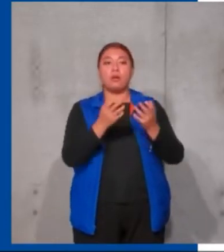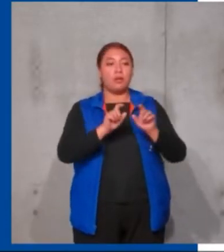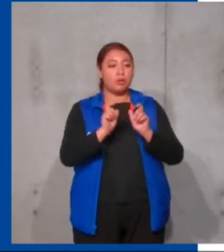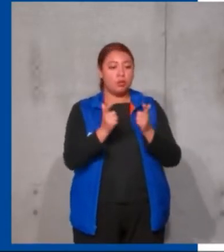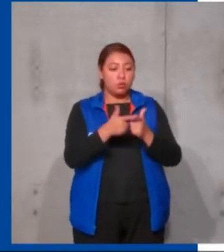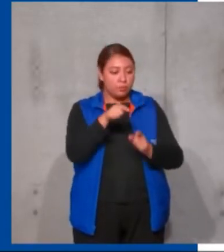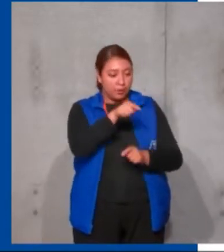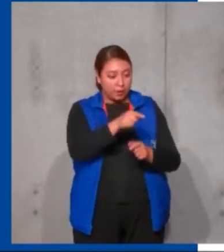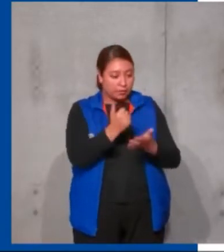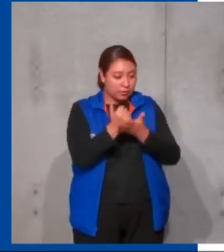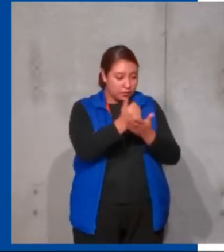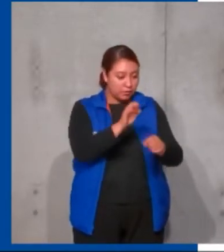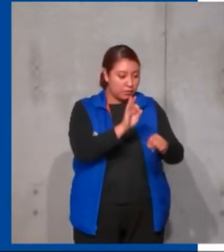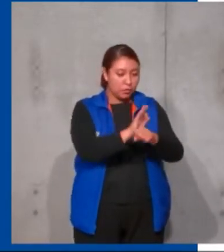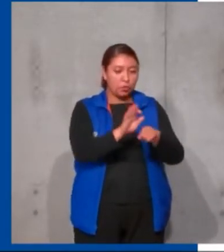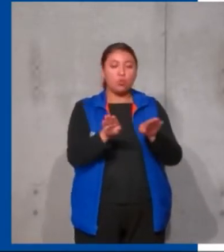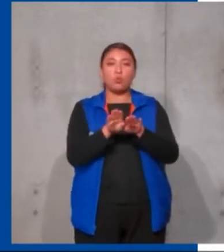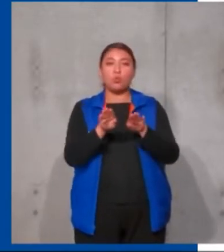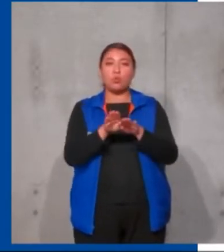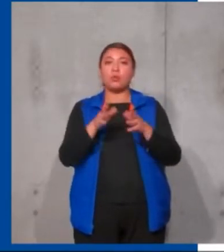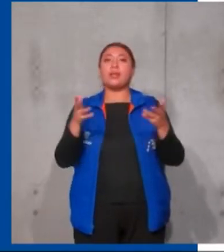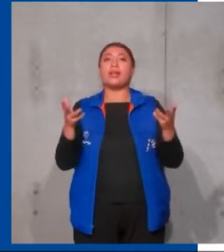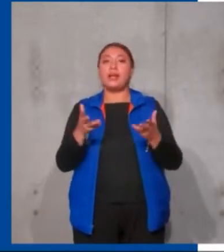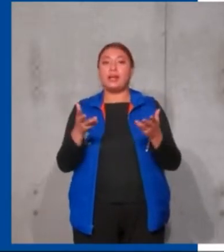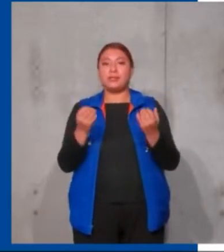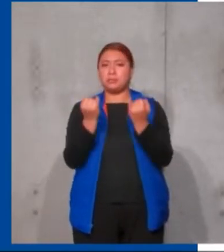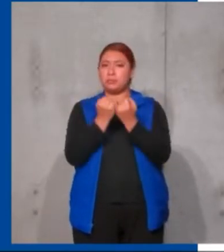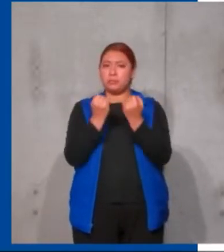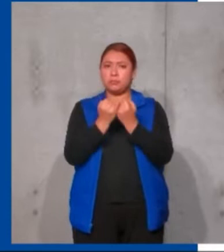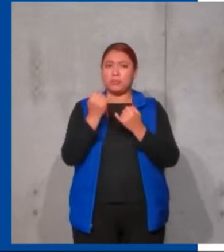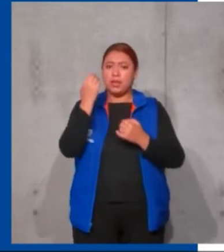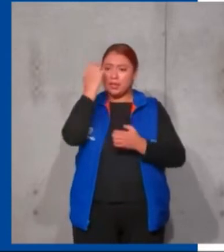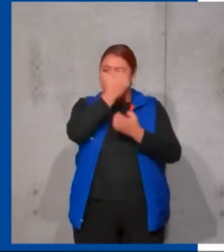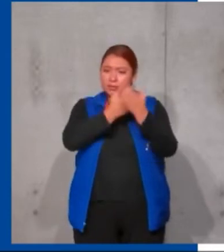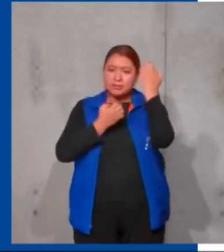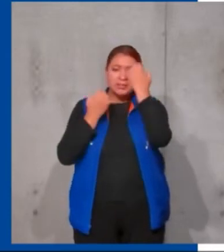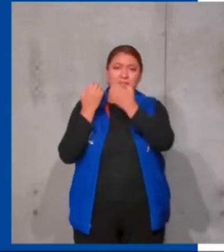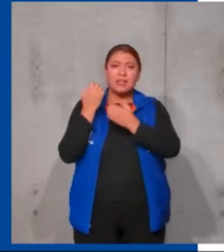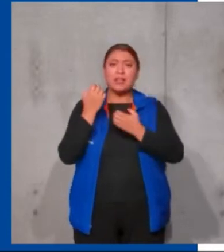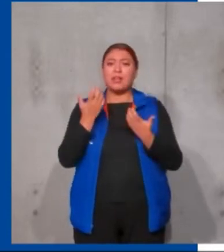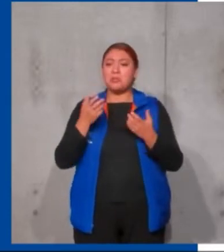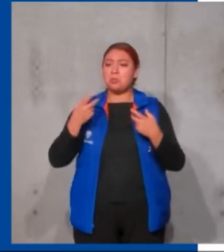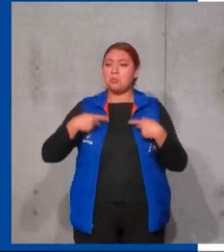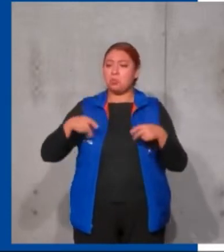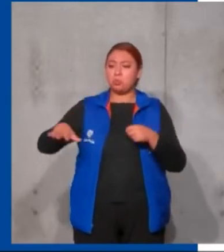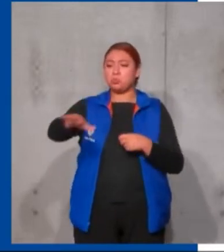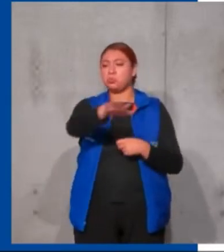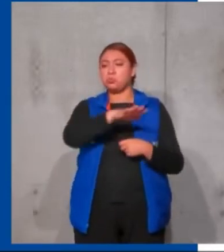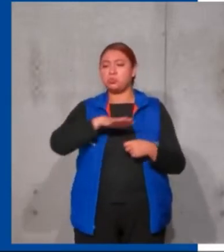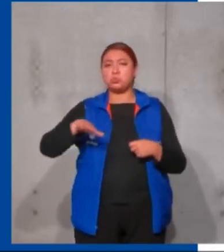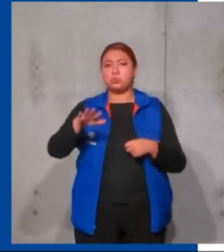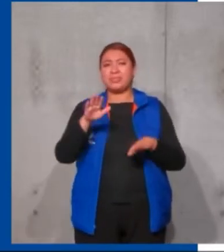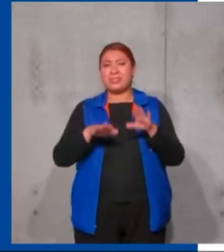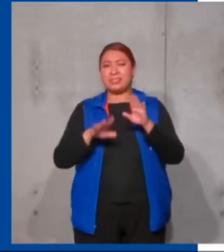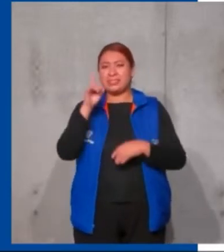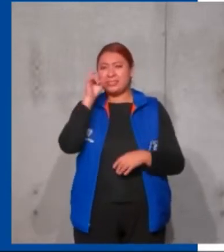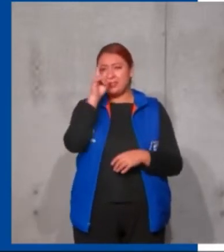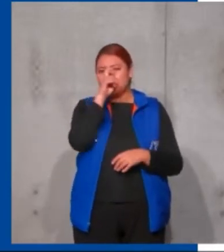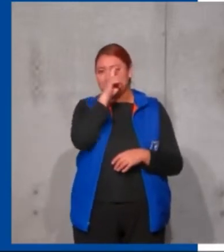ese grupo de interés. Por ejemplo, hacer una consulta en la comunidad es muy difícil a veces